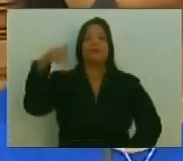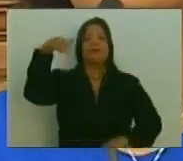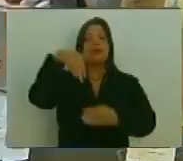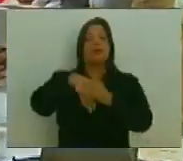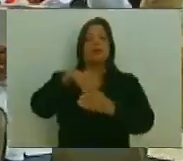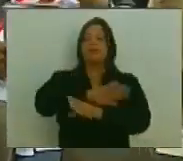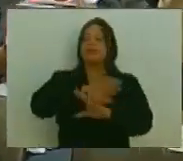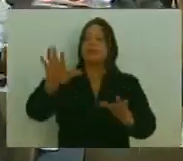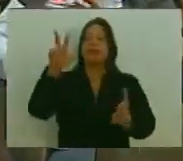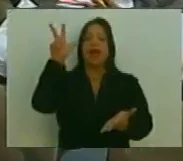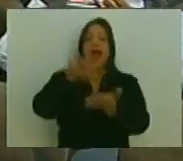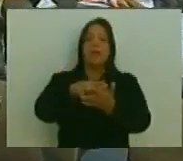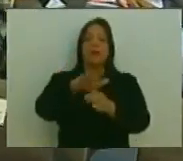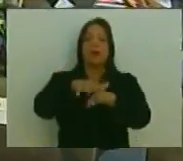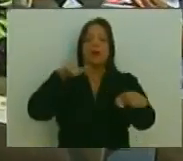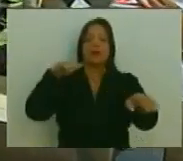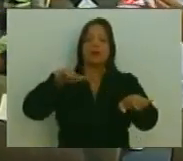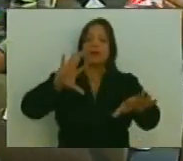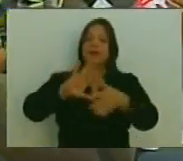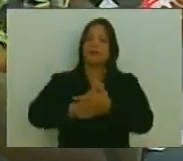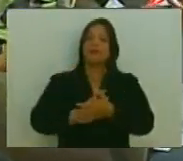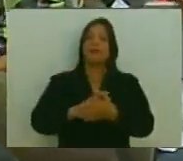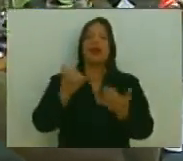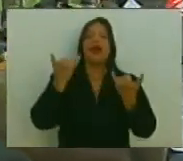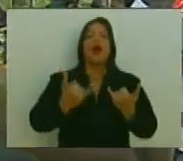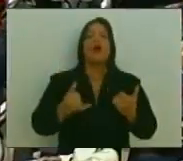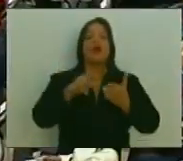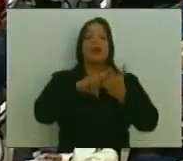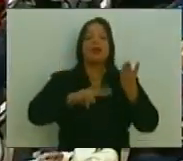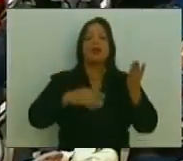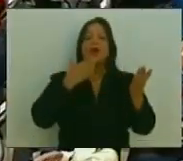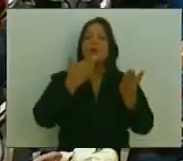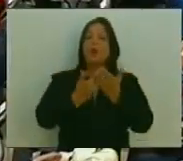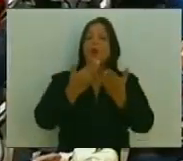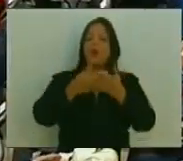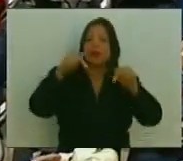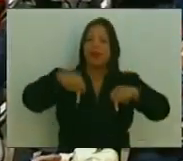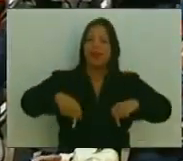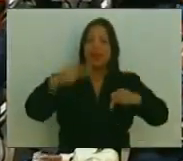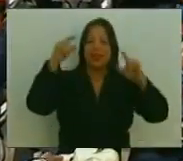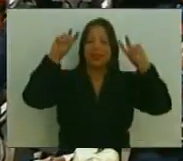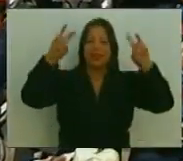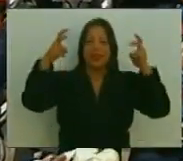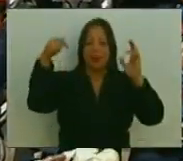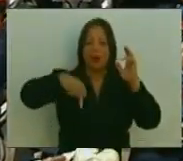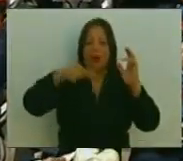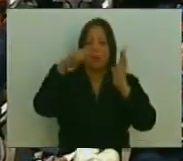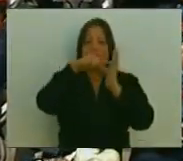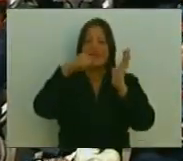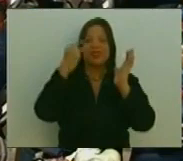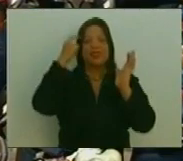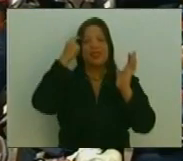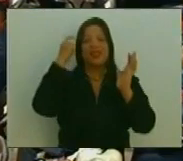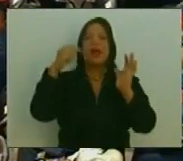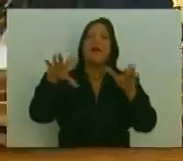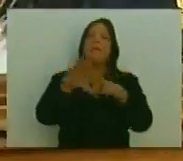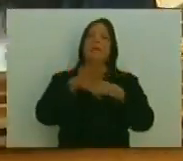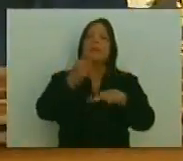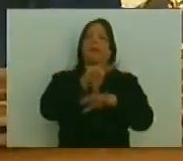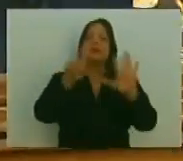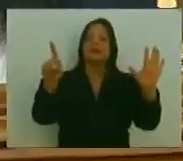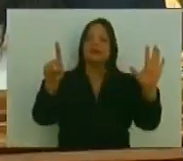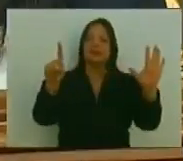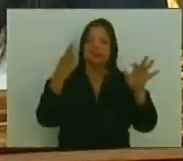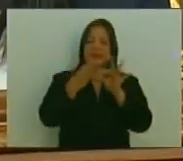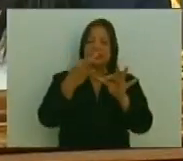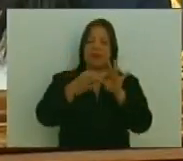Aprobado. Ciudadano secretario, sírvase dar lectura a la propuesta del orden del día de la sesión martes 26 de